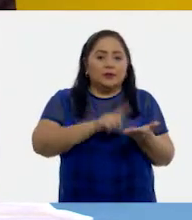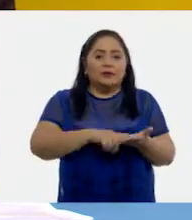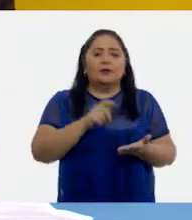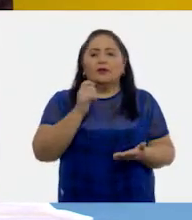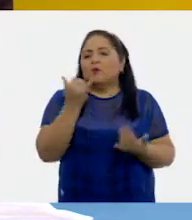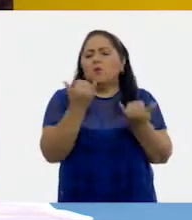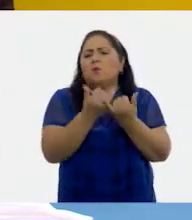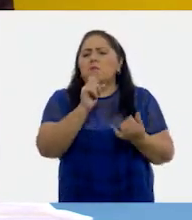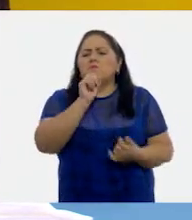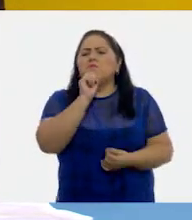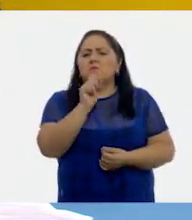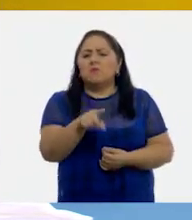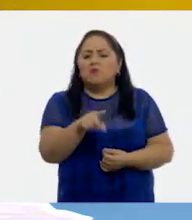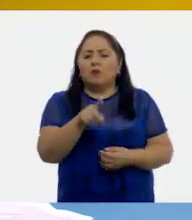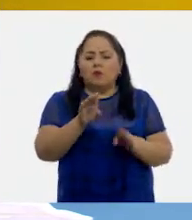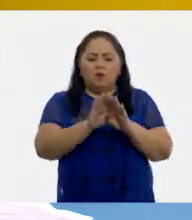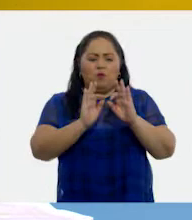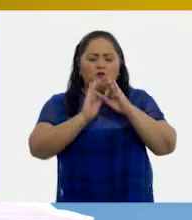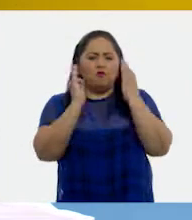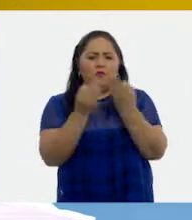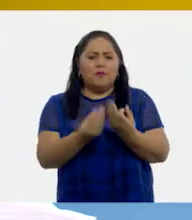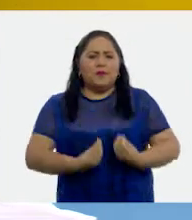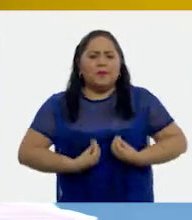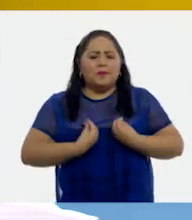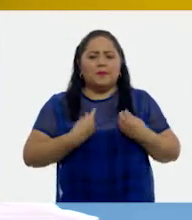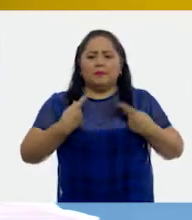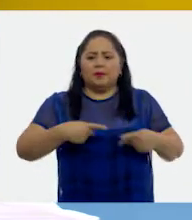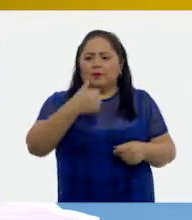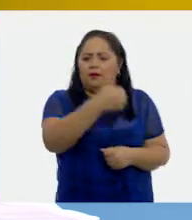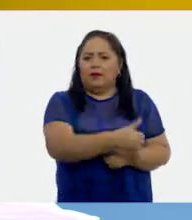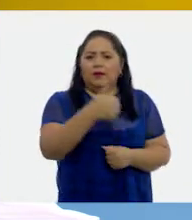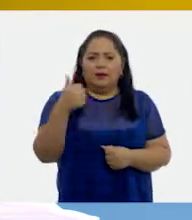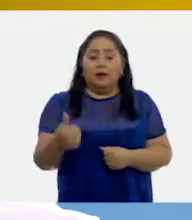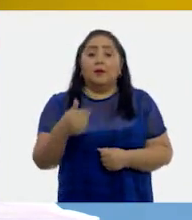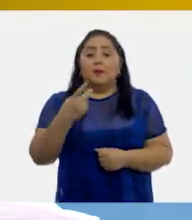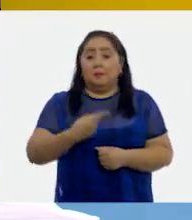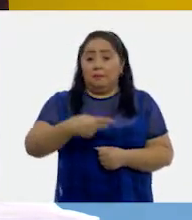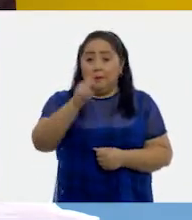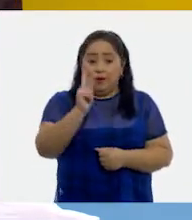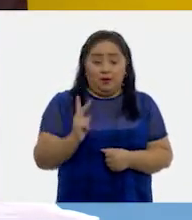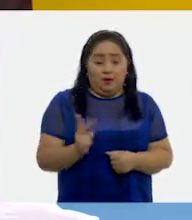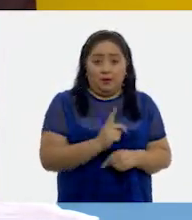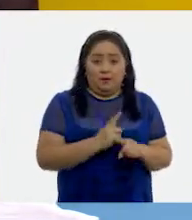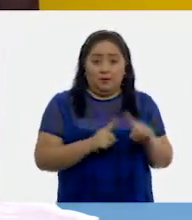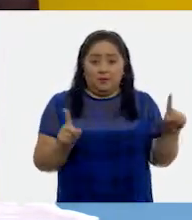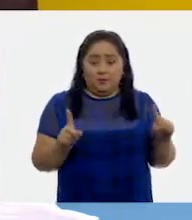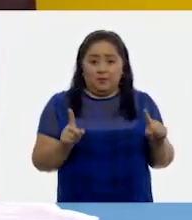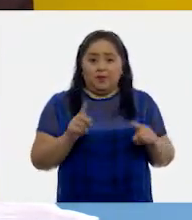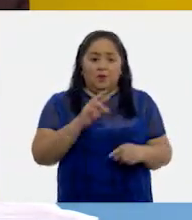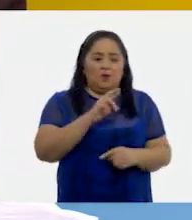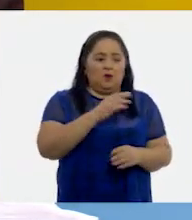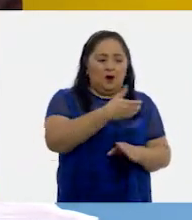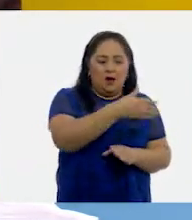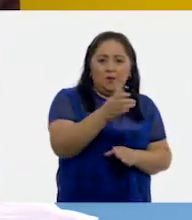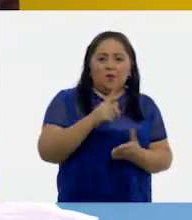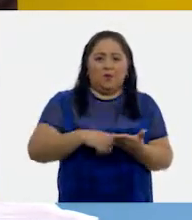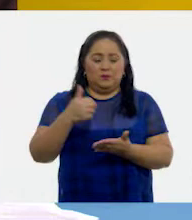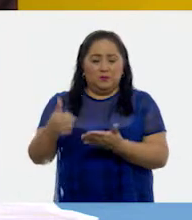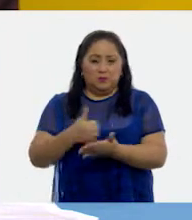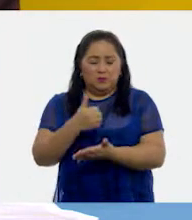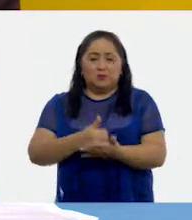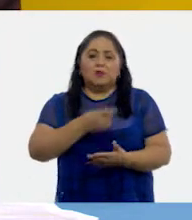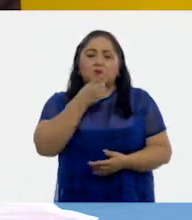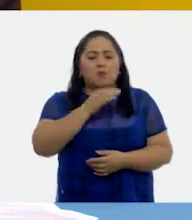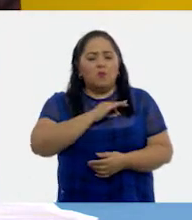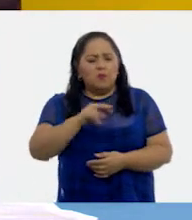e incluso la forma de vida de las personas. Pero las diferencias entre el medio rural y el urbano pueden